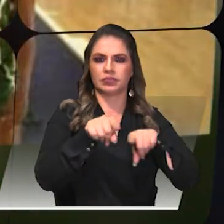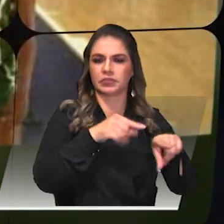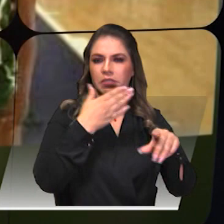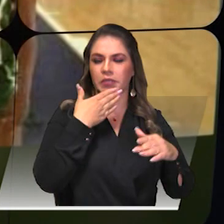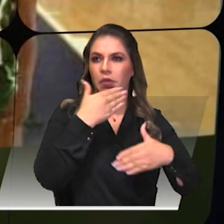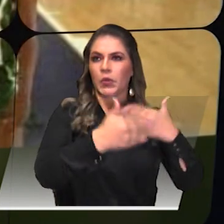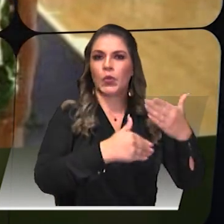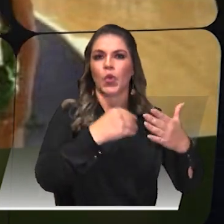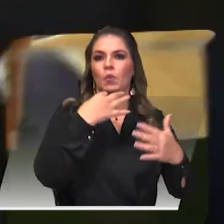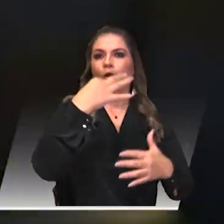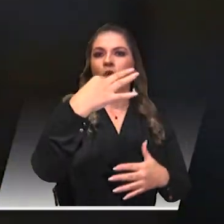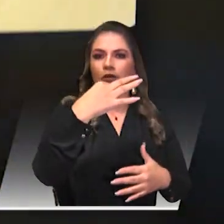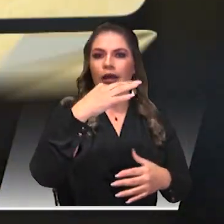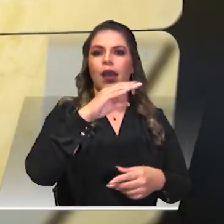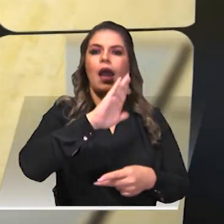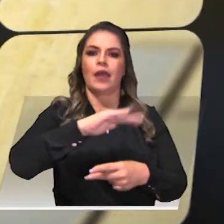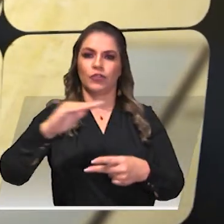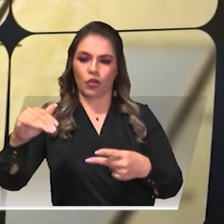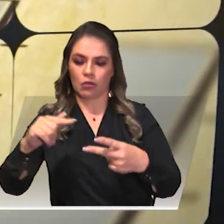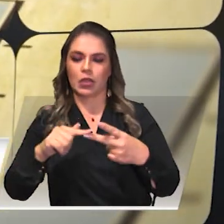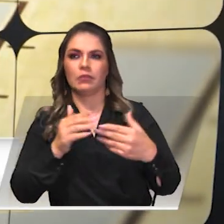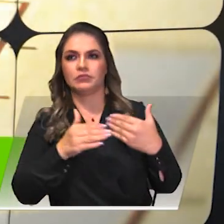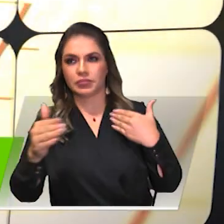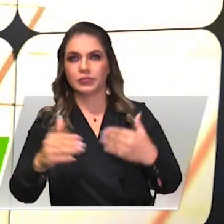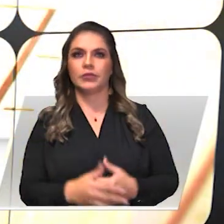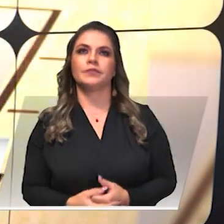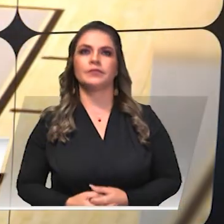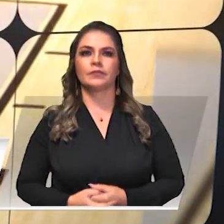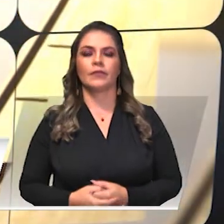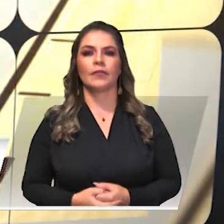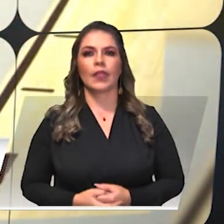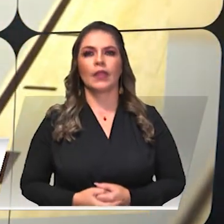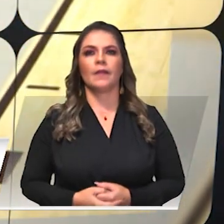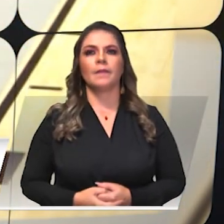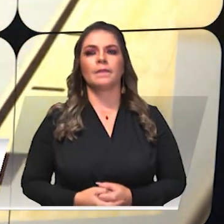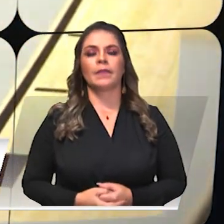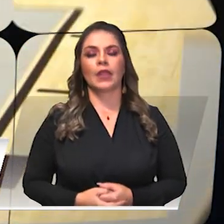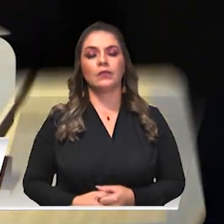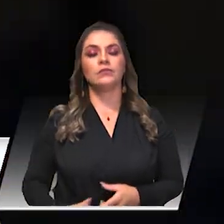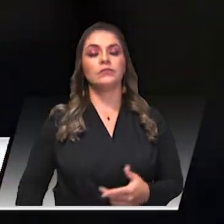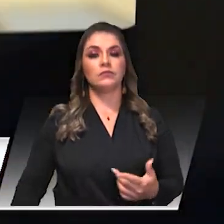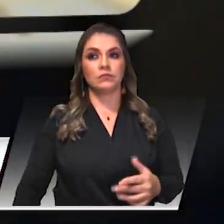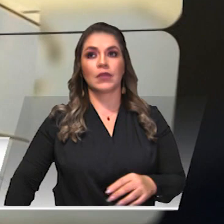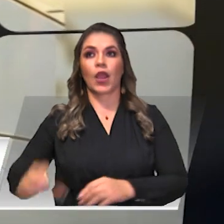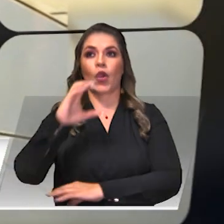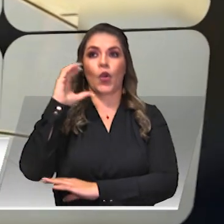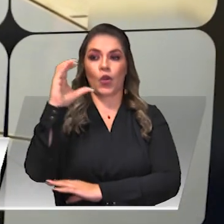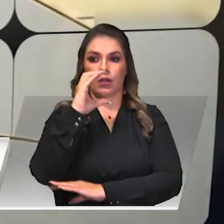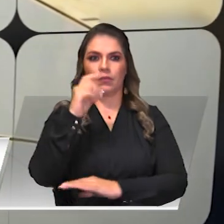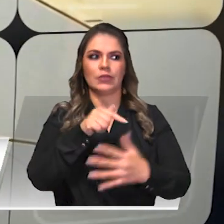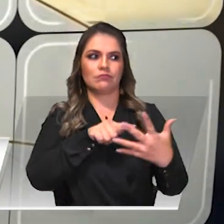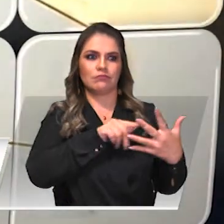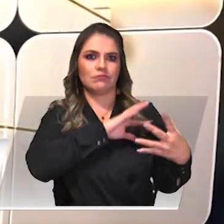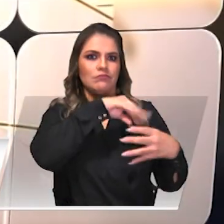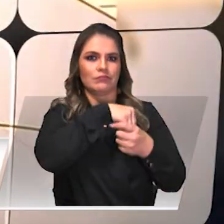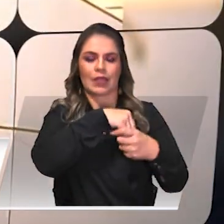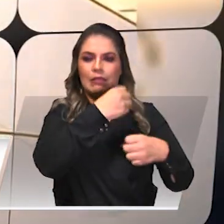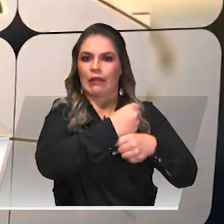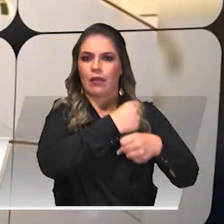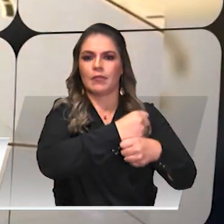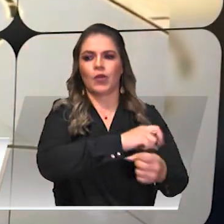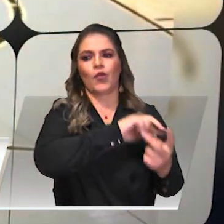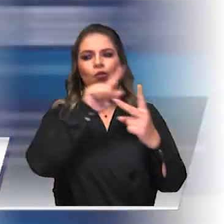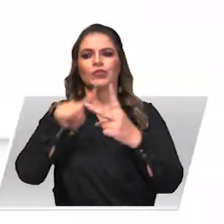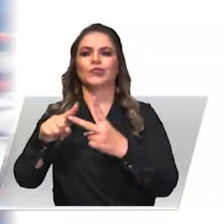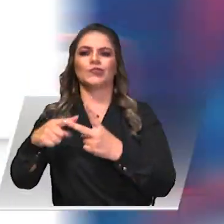fui Selección Antioquia ya todo este tiempo. Ya lo ha hecho en ciclo olímpico con la tricolor, pero ahora buscará hacerlo en la Liga Argentina jugando para el